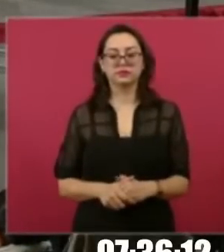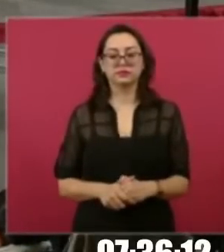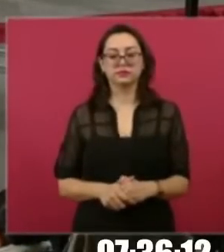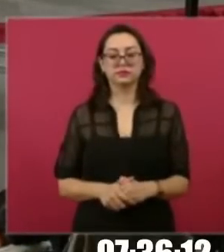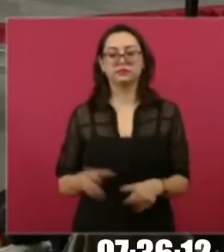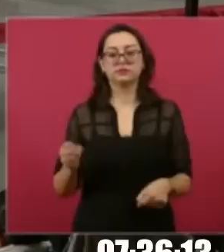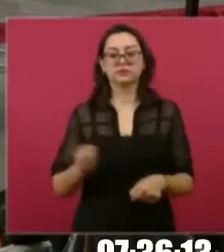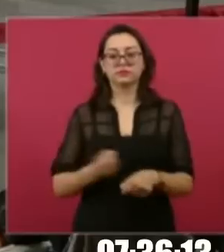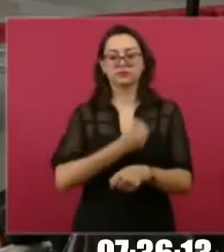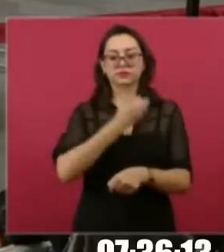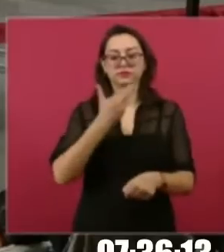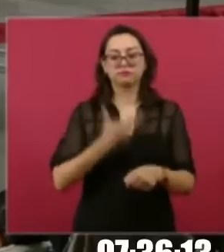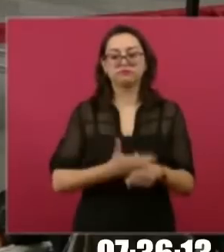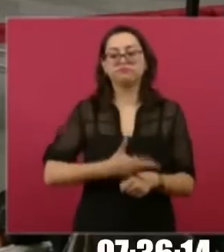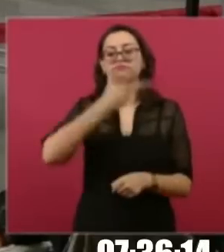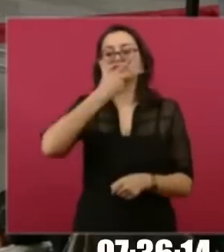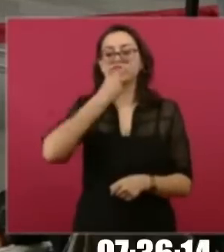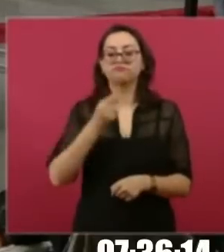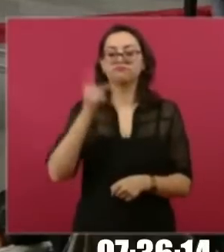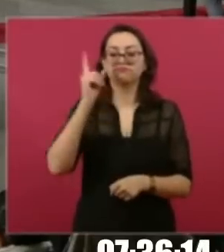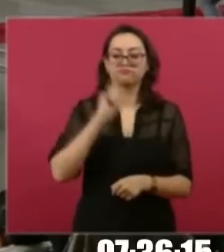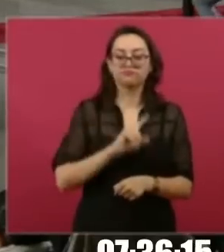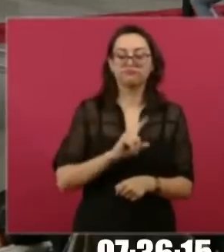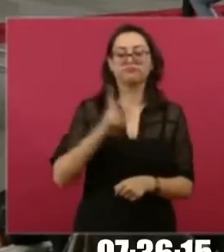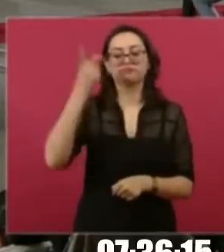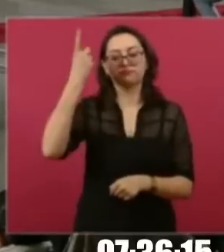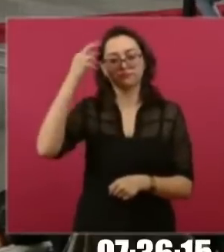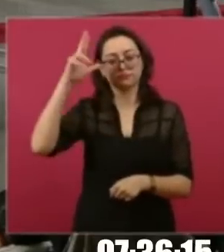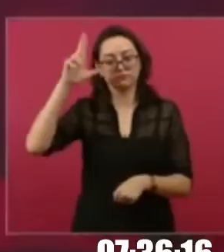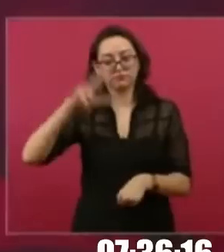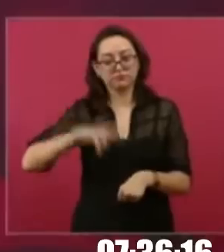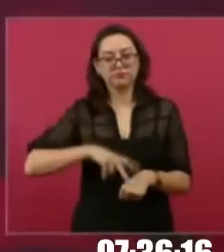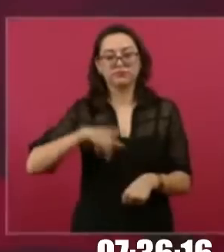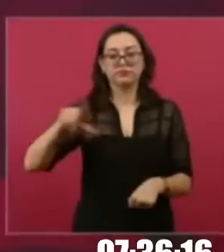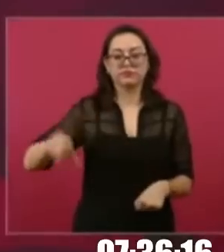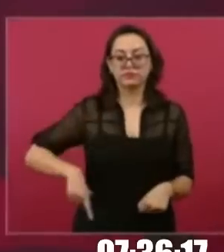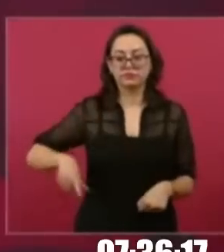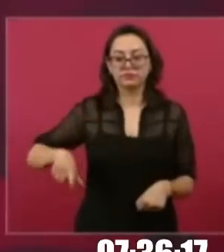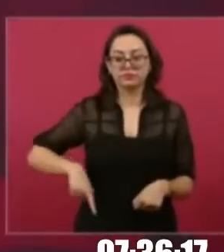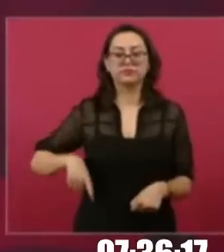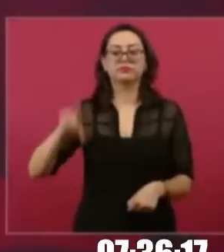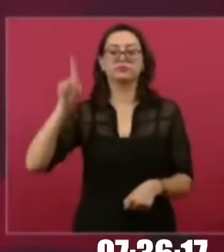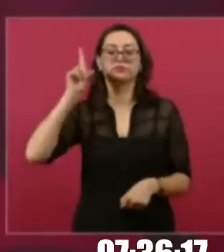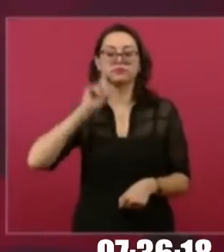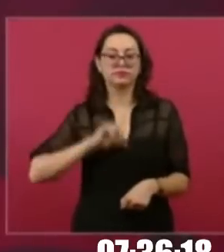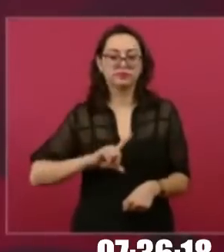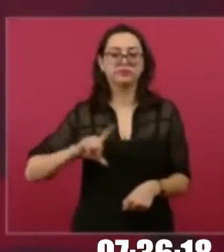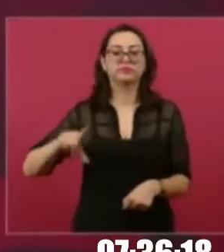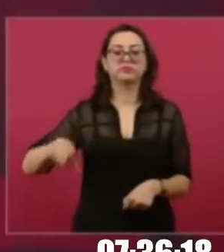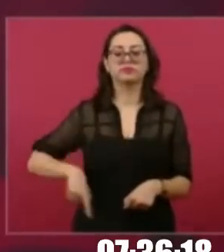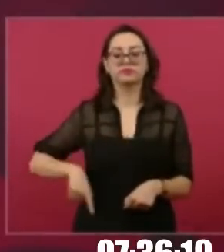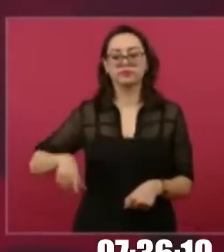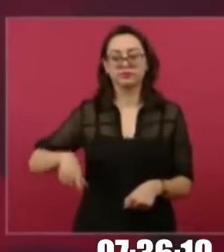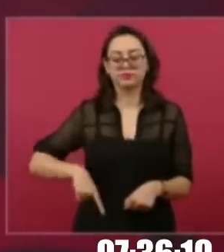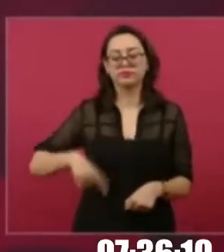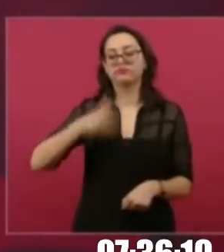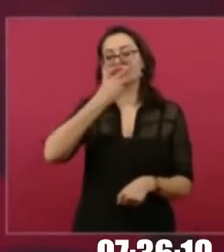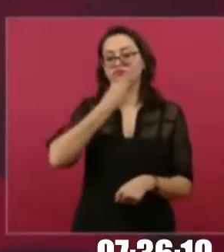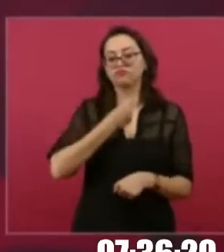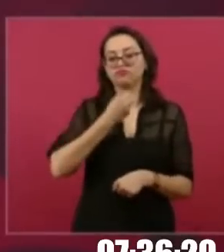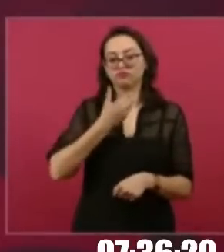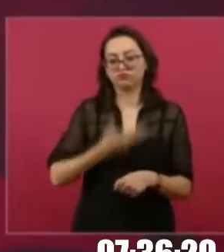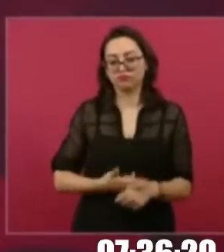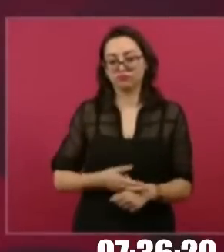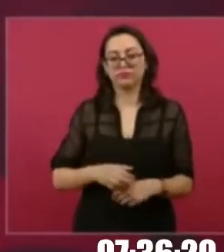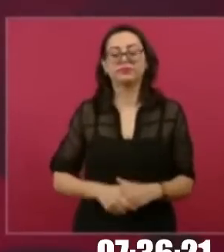secretaria secretarios director gobernadoras gobernadores medios de comunicación